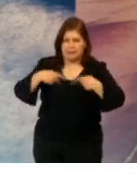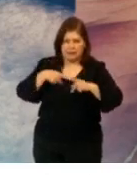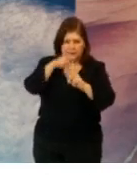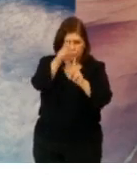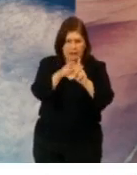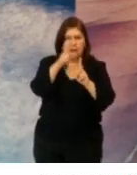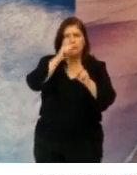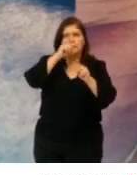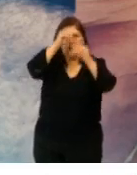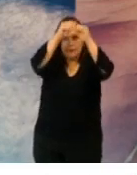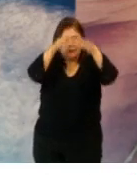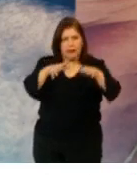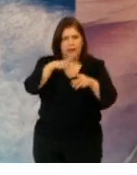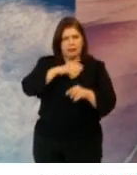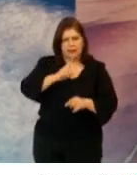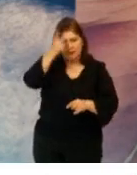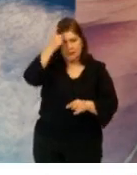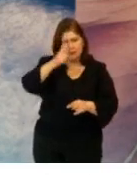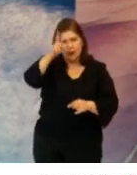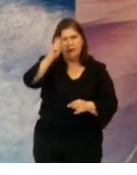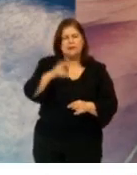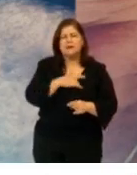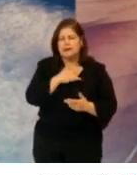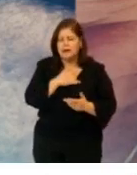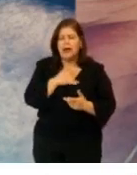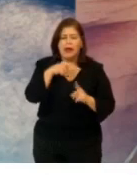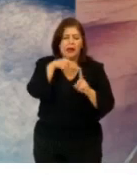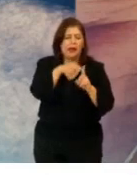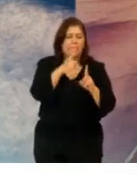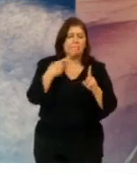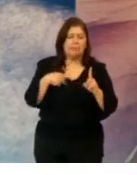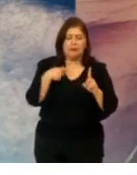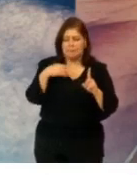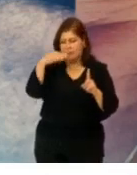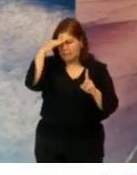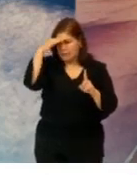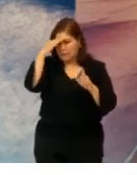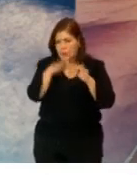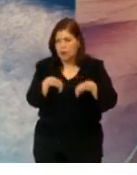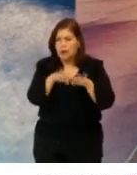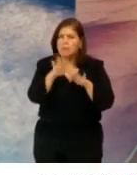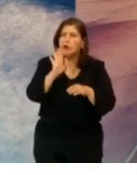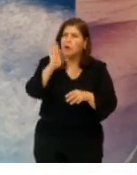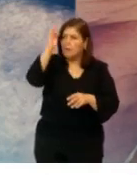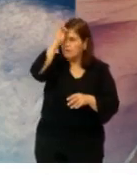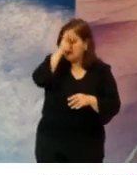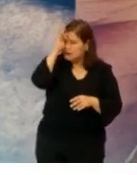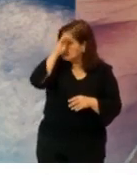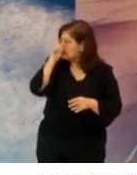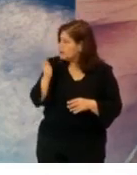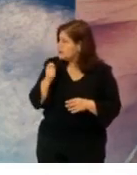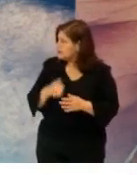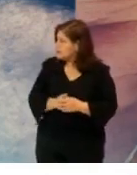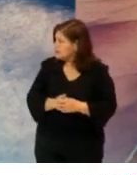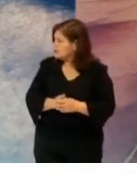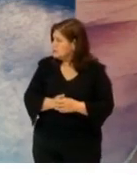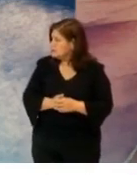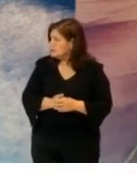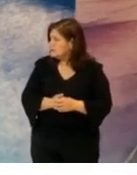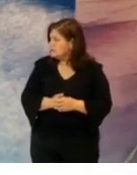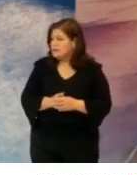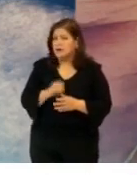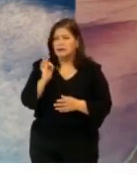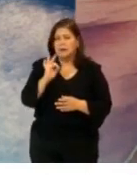hace un tiempo atrás, un filósofo que de hecho que todavía es un pensador importante, entiendo que eres filósofo, ¿verdad? Bernardo, yo creo que tal vez lo conozcas